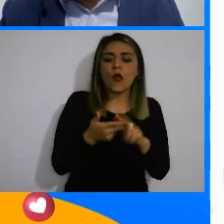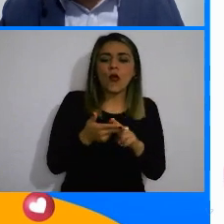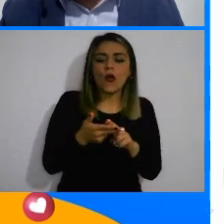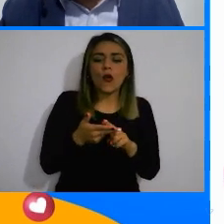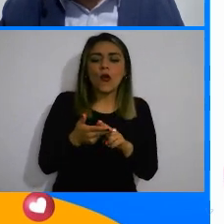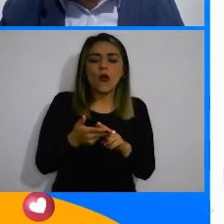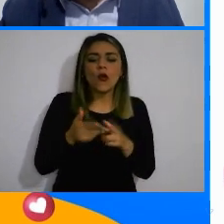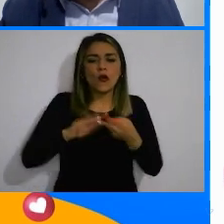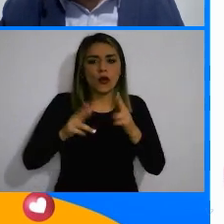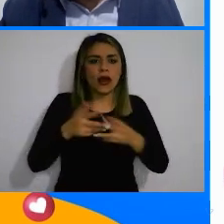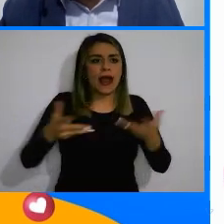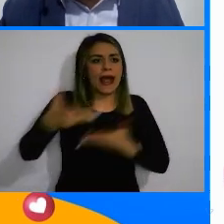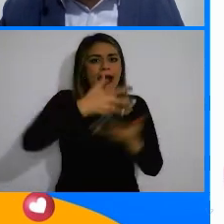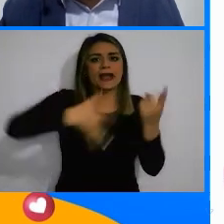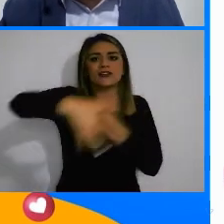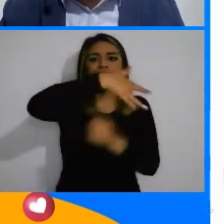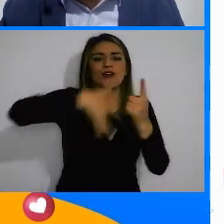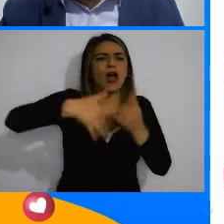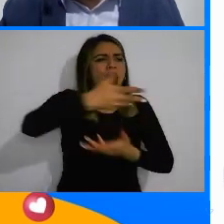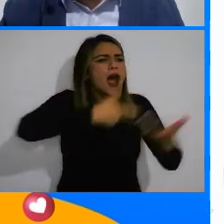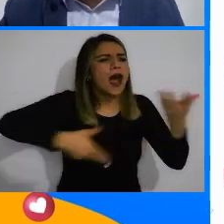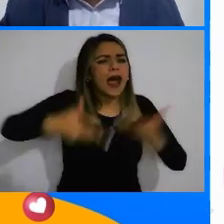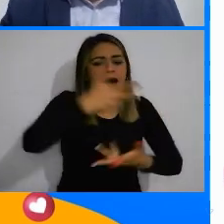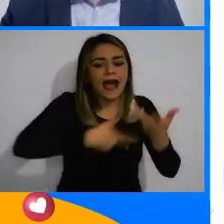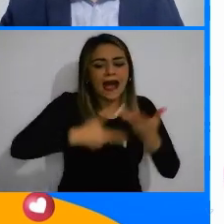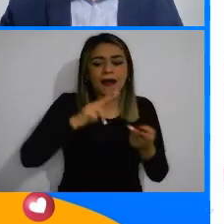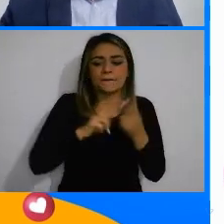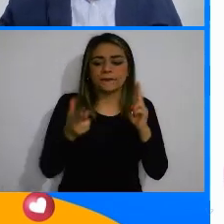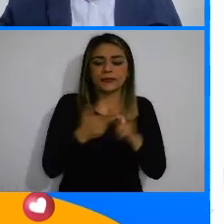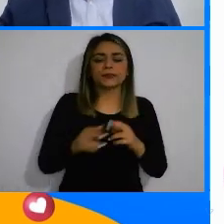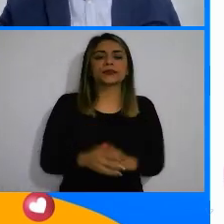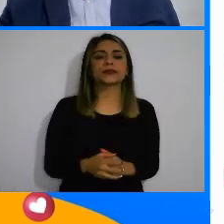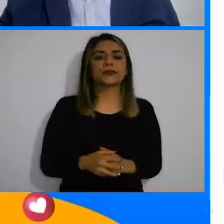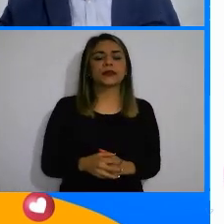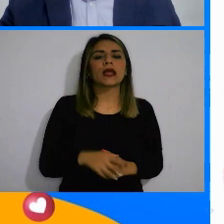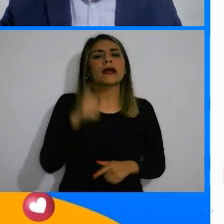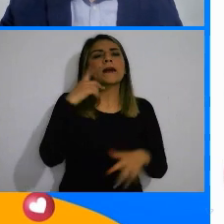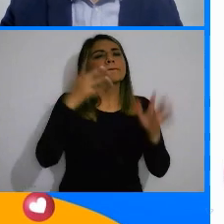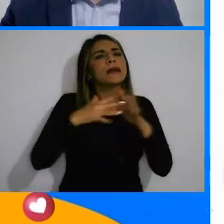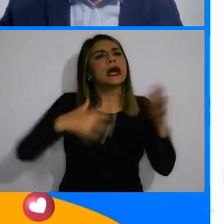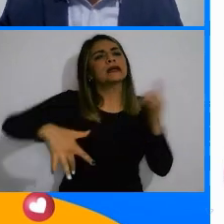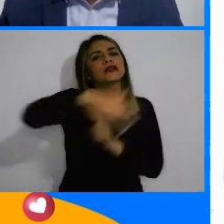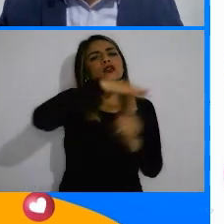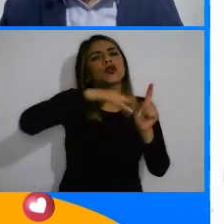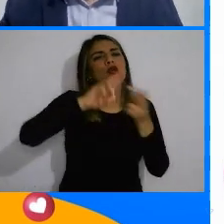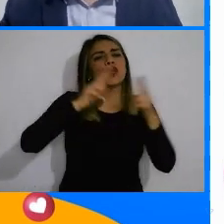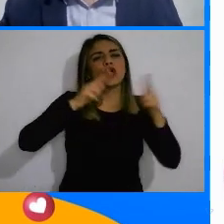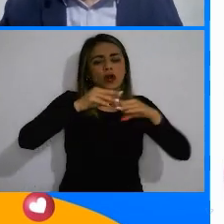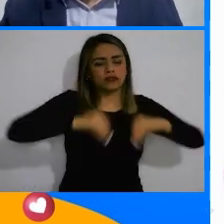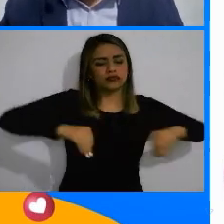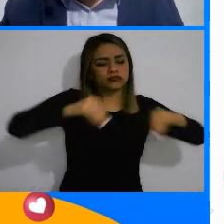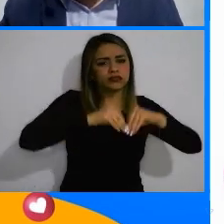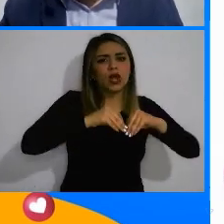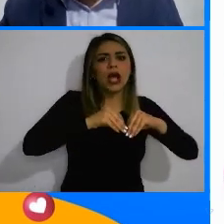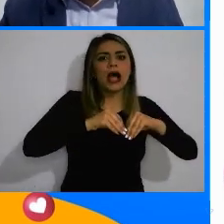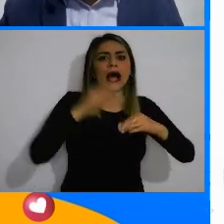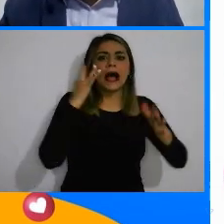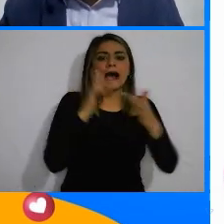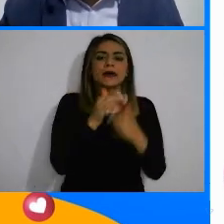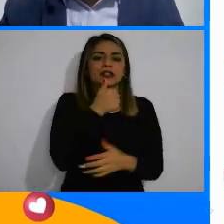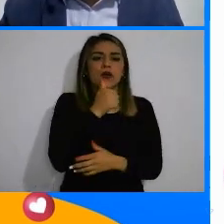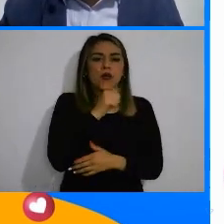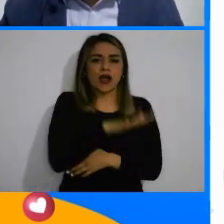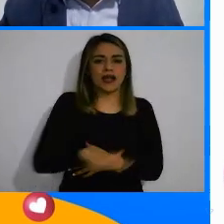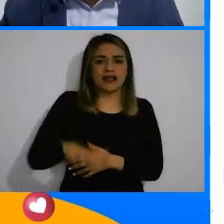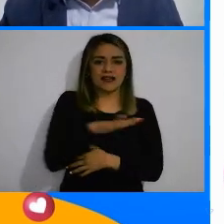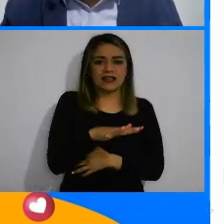vivos con el entorno, ¿sí? Ya sea un entorno, digamos, terrestre, o sea, un entorno acuático.